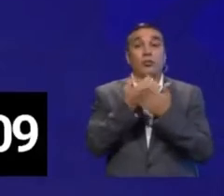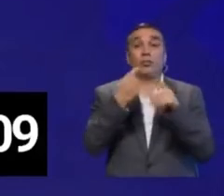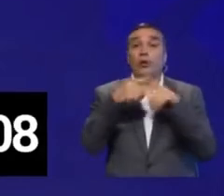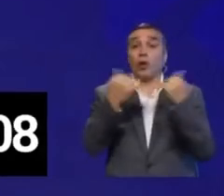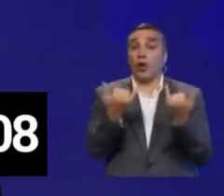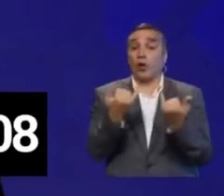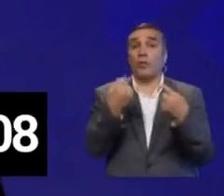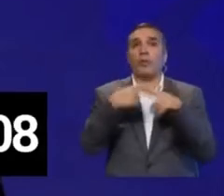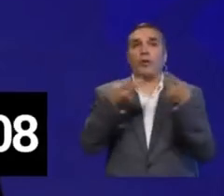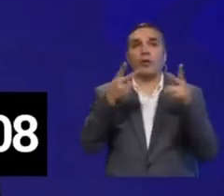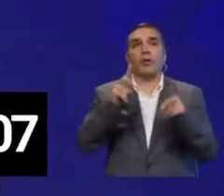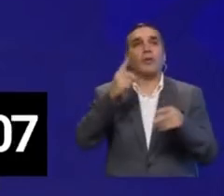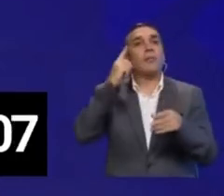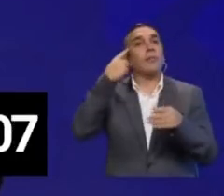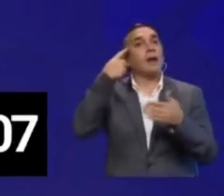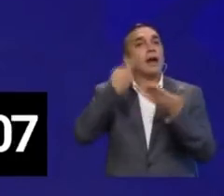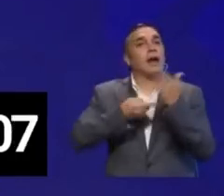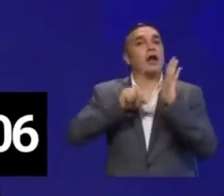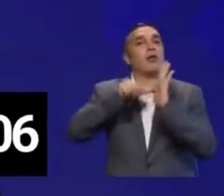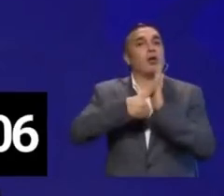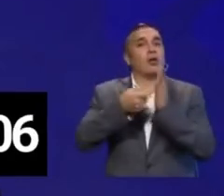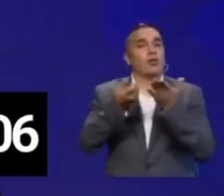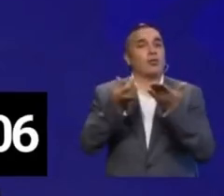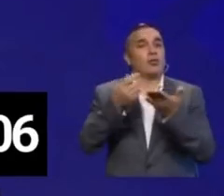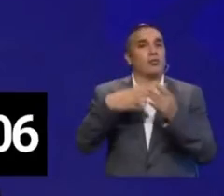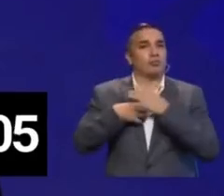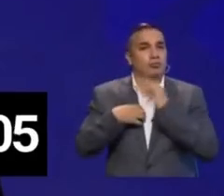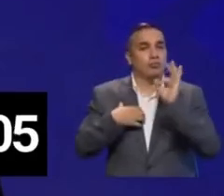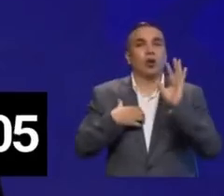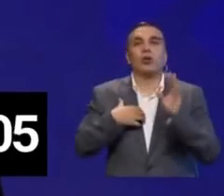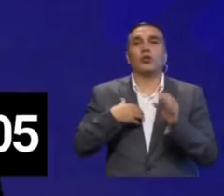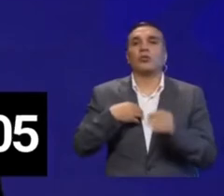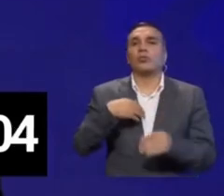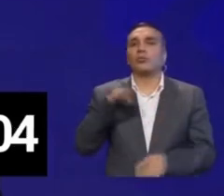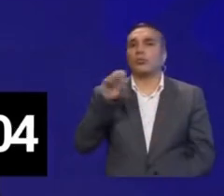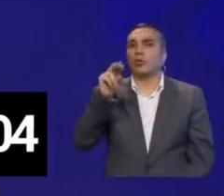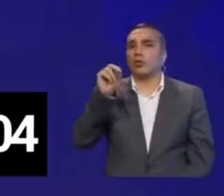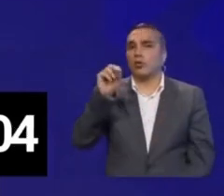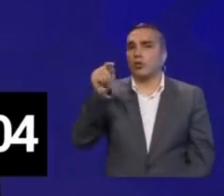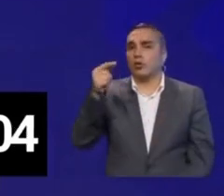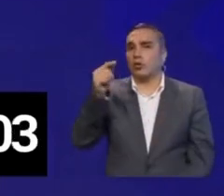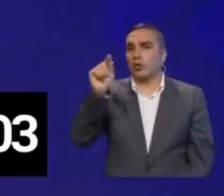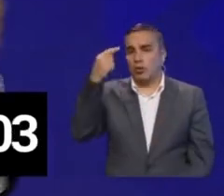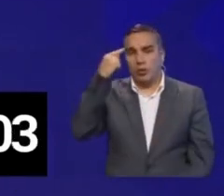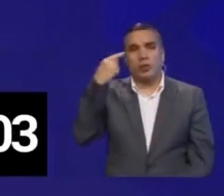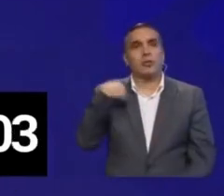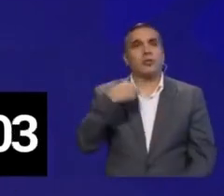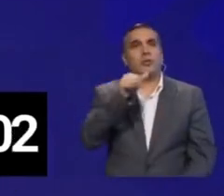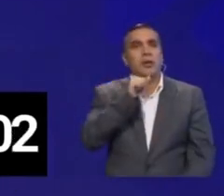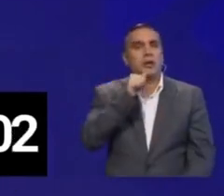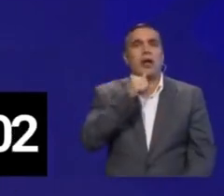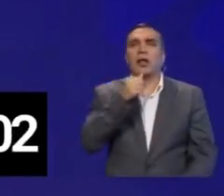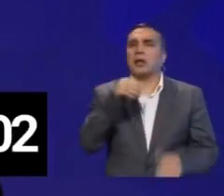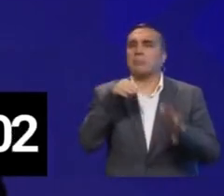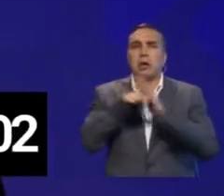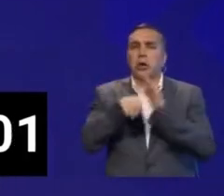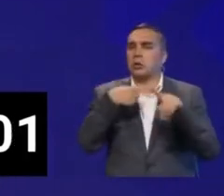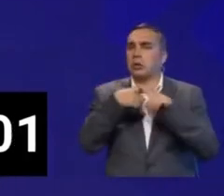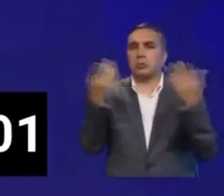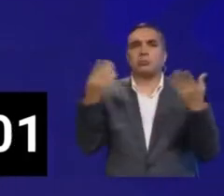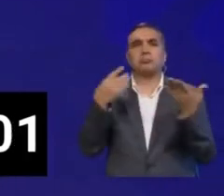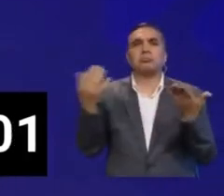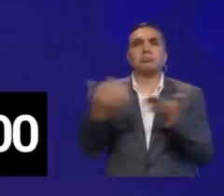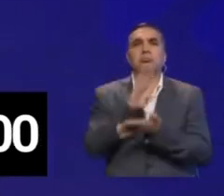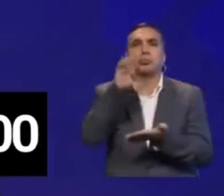pero también para la pospandemia. Vamos a vender bonos del Estado a la banca privada, a las cooperativas, a las mutualistas y en general. Ahí vamos a generar cerca